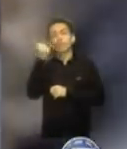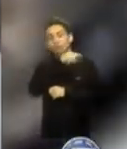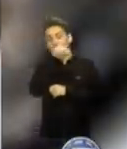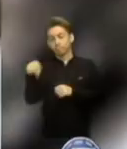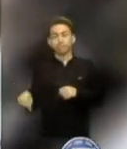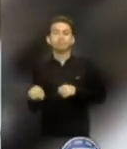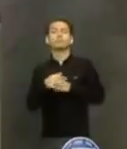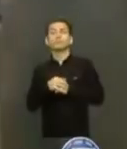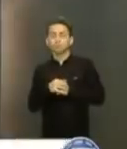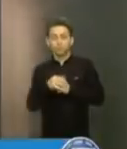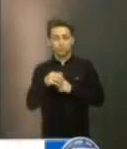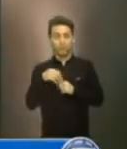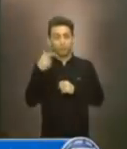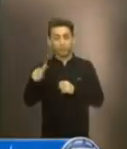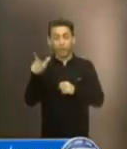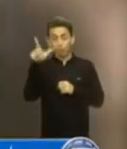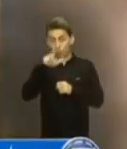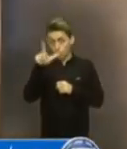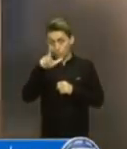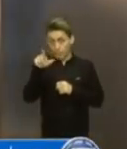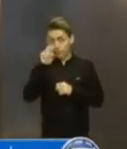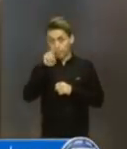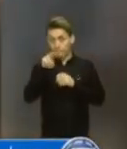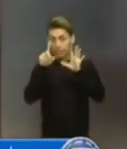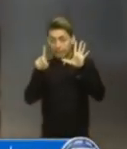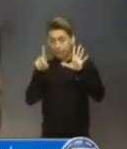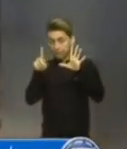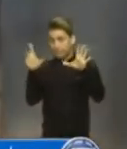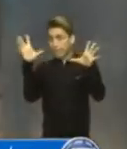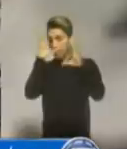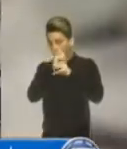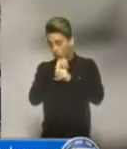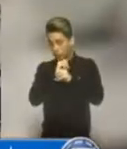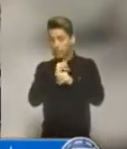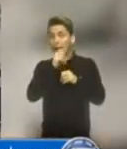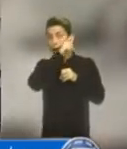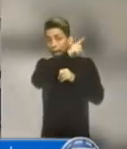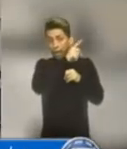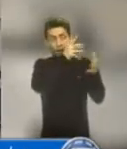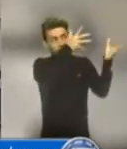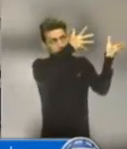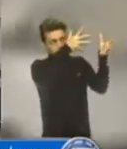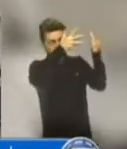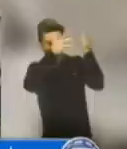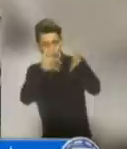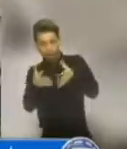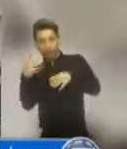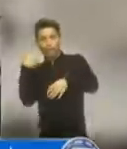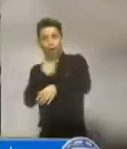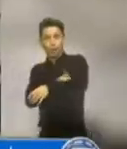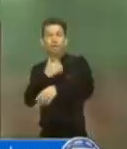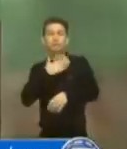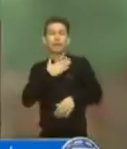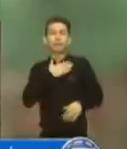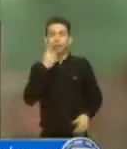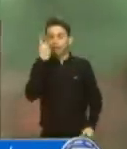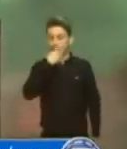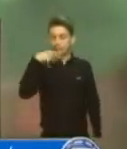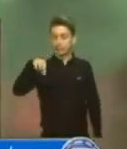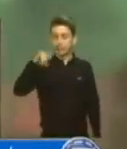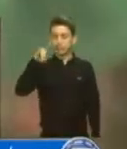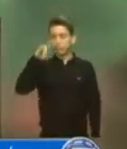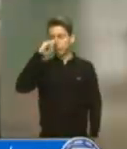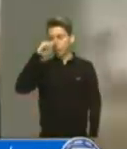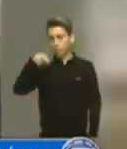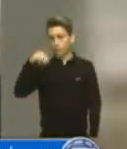Este lunes 26 en la noche de Rusia sale el primer cargamento de la vacuna Sputnik que llegará a Guatemala entre miércoles en la noche